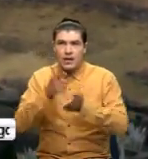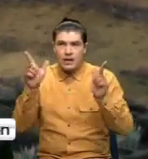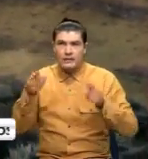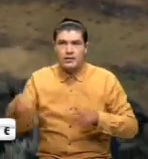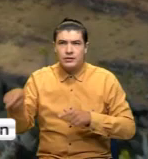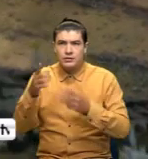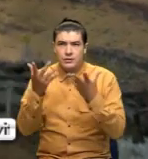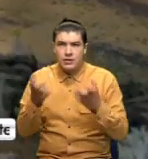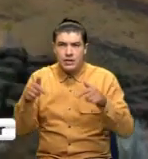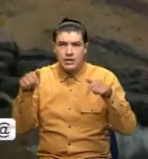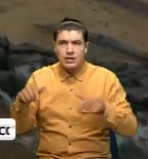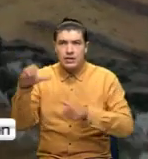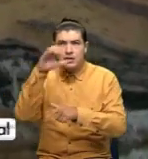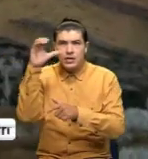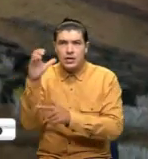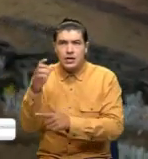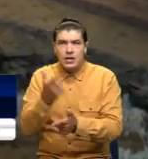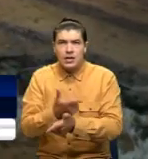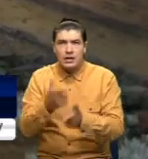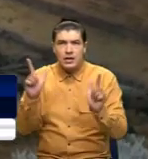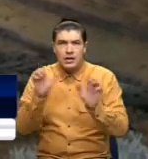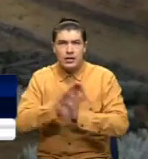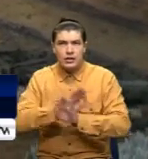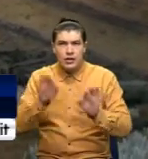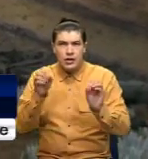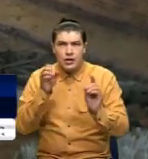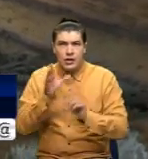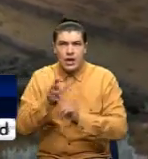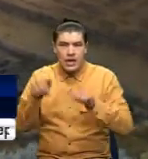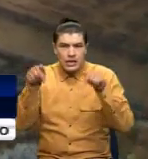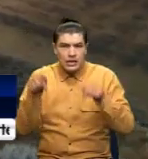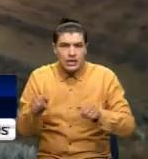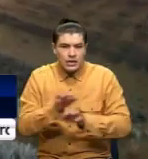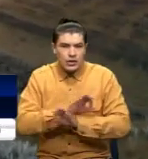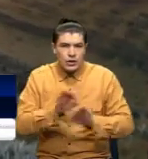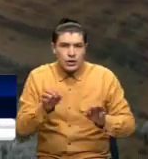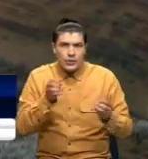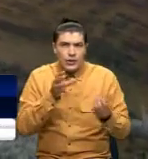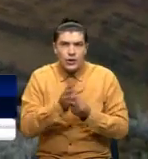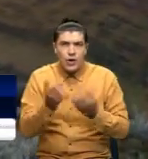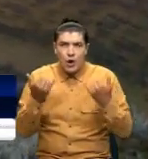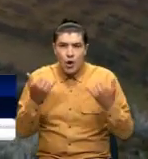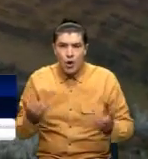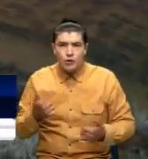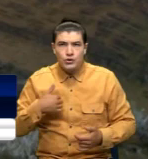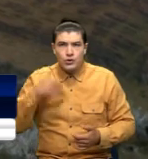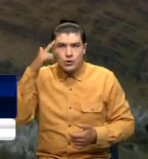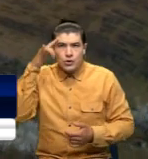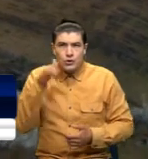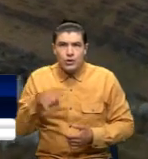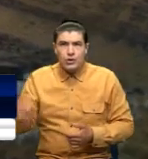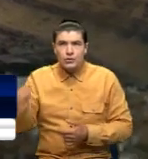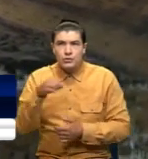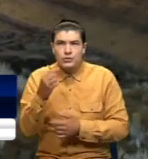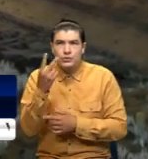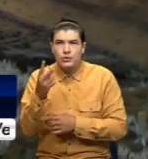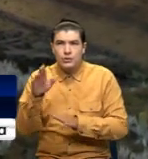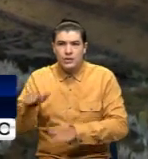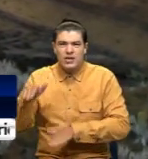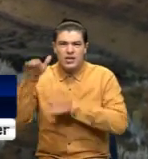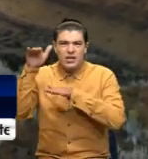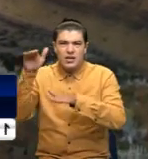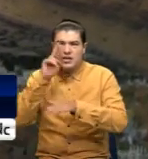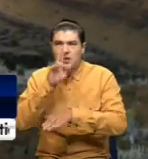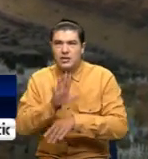que quiere colombia esa libertad sin terrorismo esa libertad sin violencia yo creo que hoy estos dos cóndores están siendo como símbolo nacional